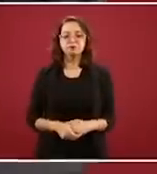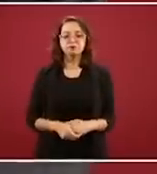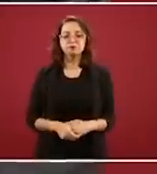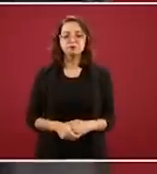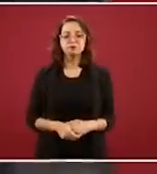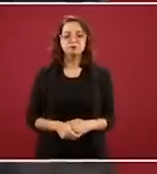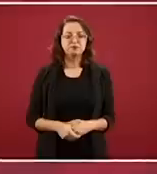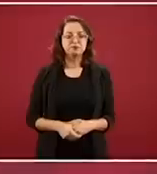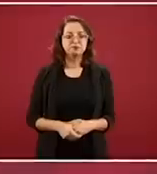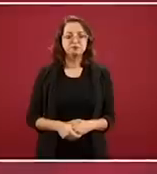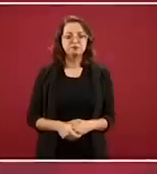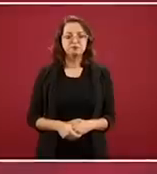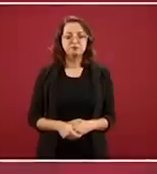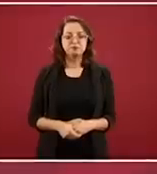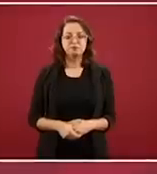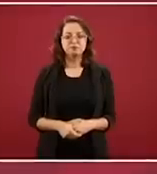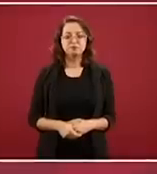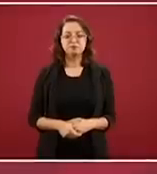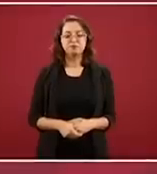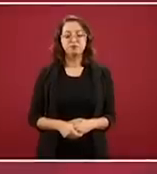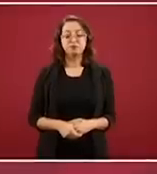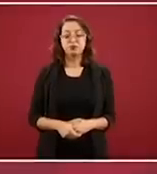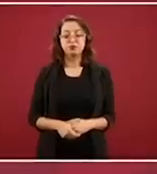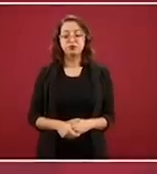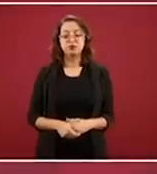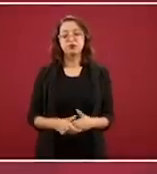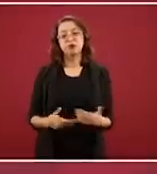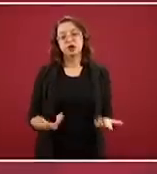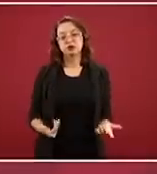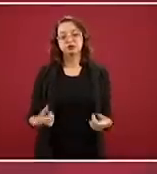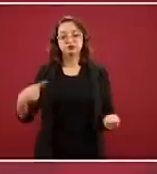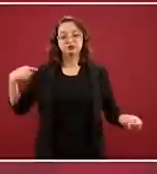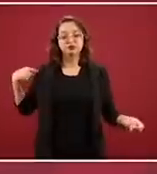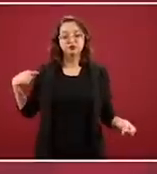Esto es lo que se viene haciendo